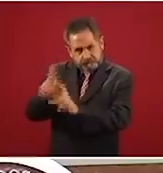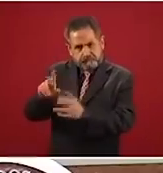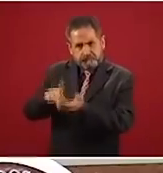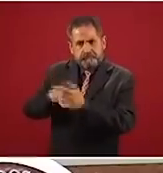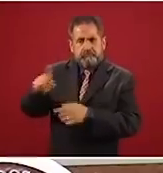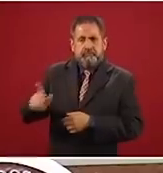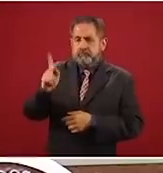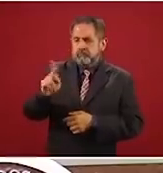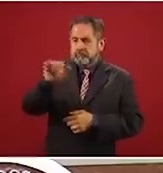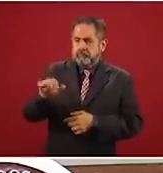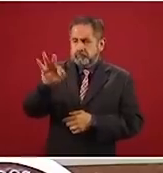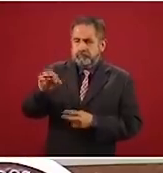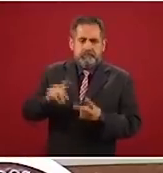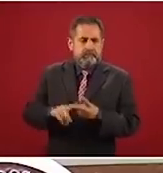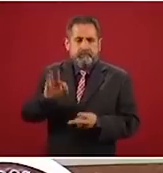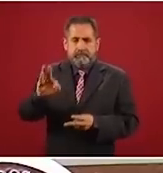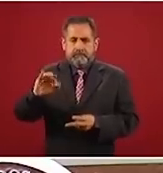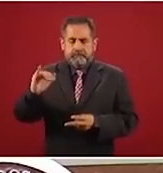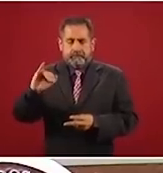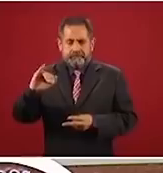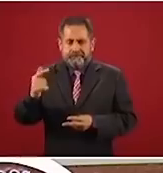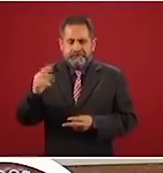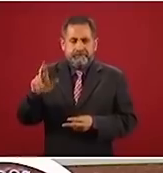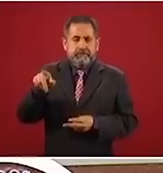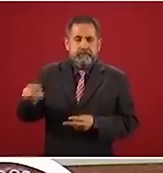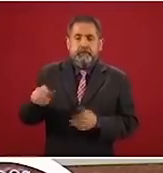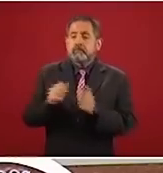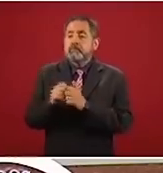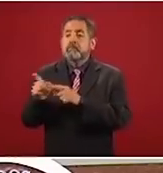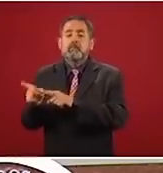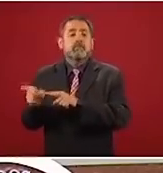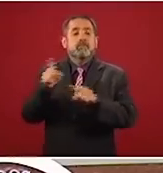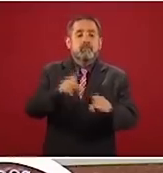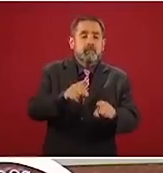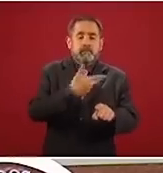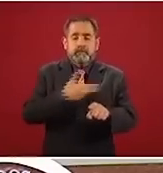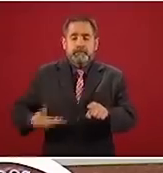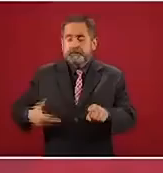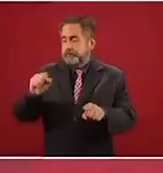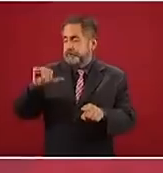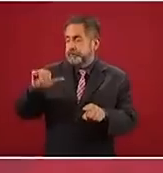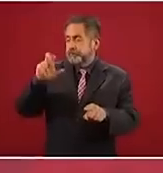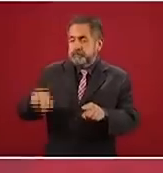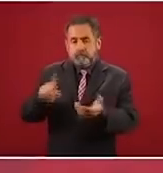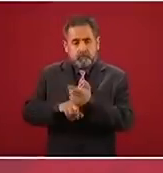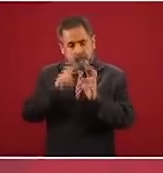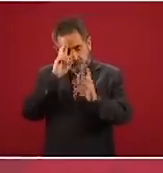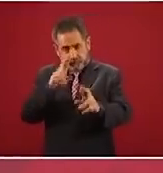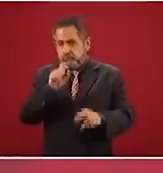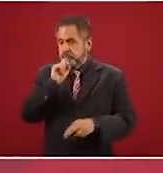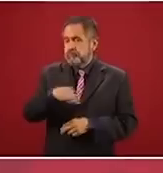del Poder Judicial y de la Fiscalía con el presidente de la Suprema Corte de Justicia y con el